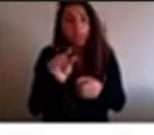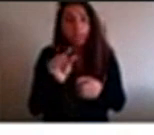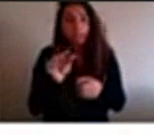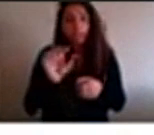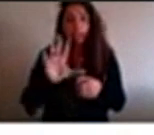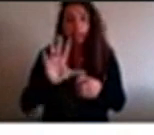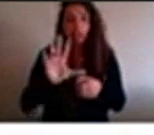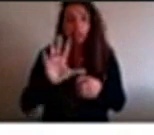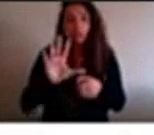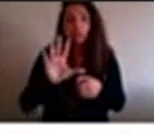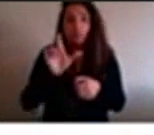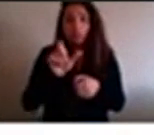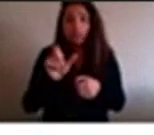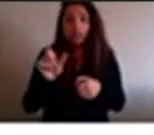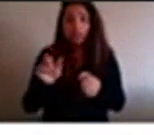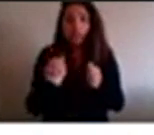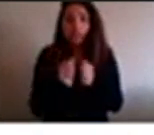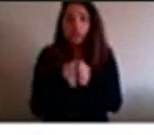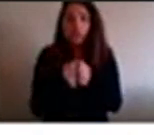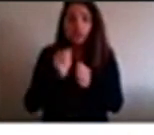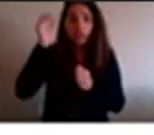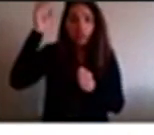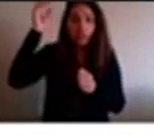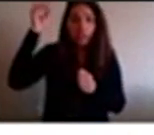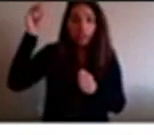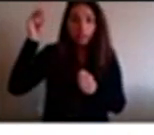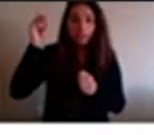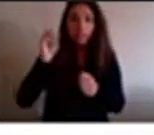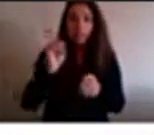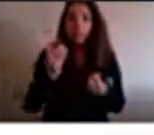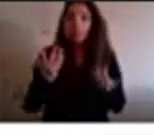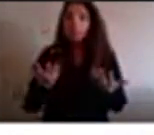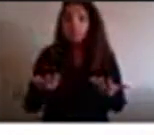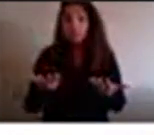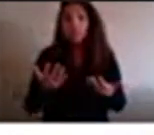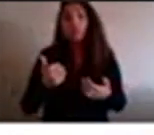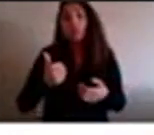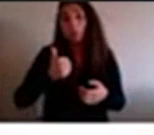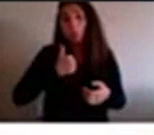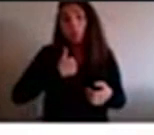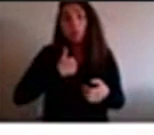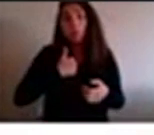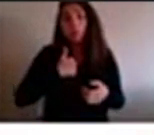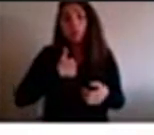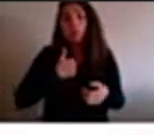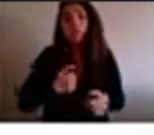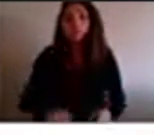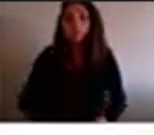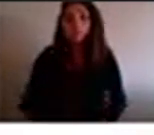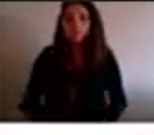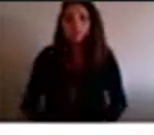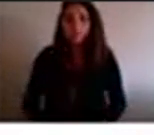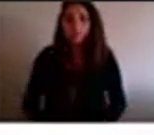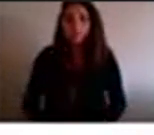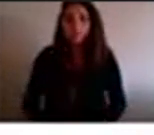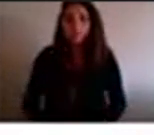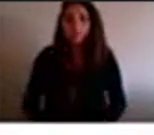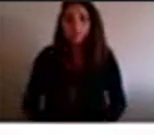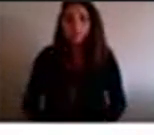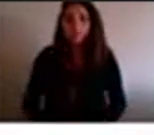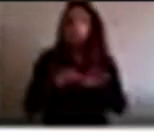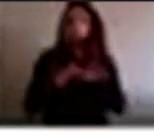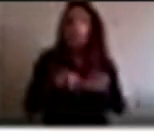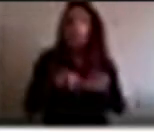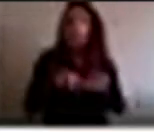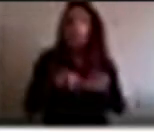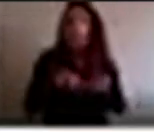discapacidad, le valen por doble, o sea, está cumpliendo la cuota. Siguiente, por favor. De igual manera, es en